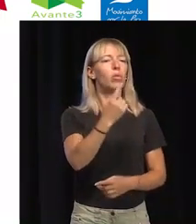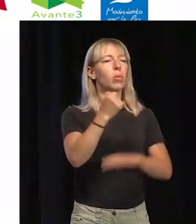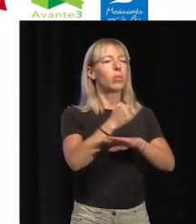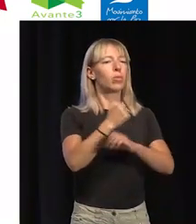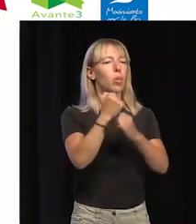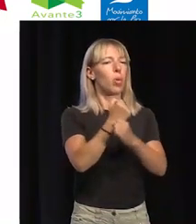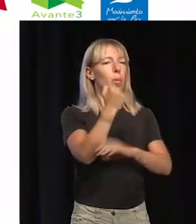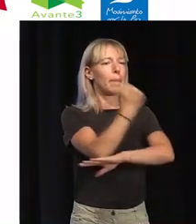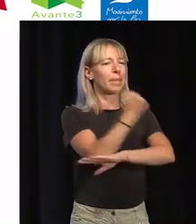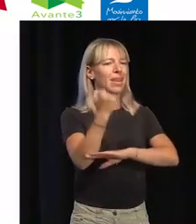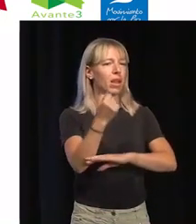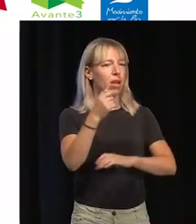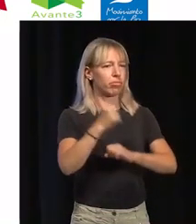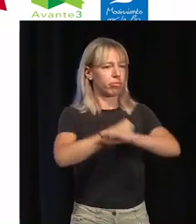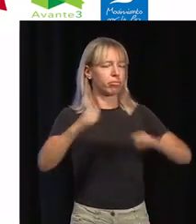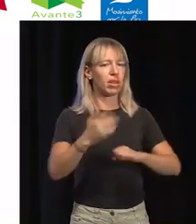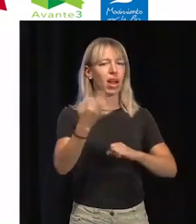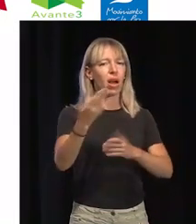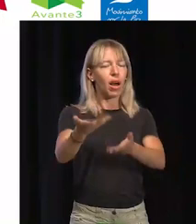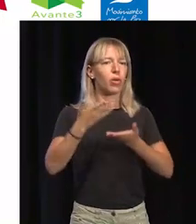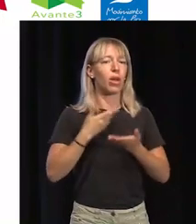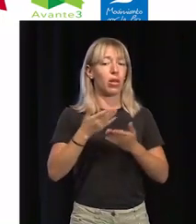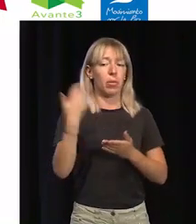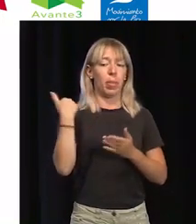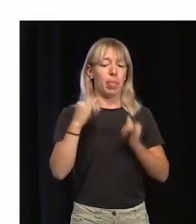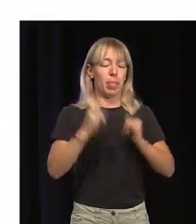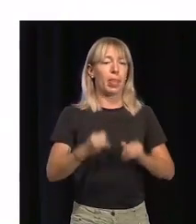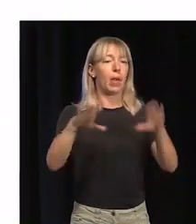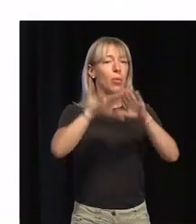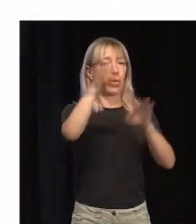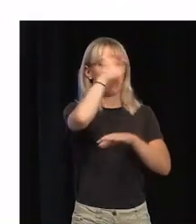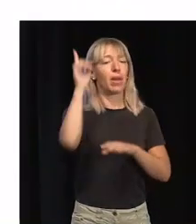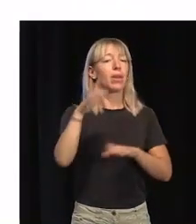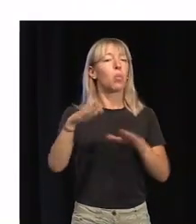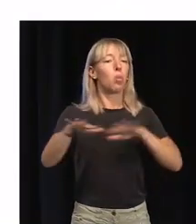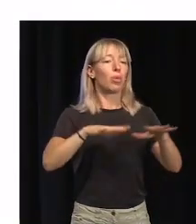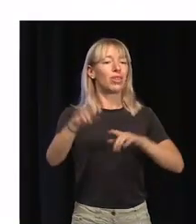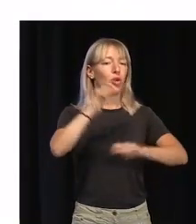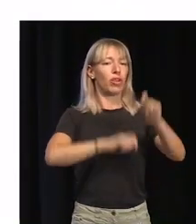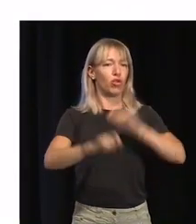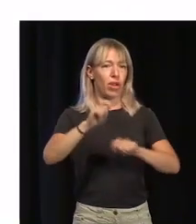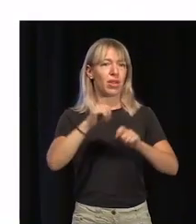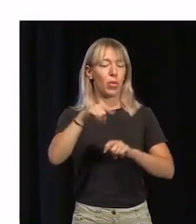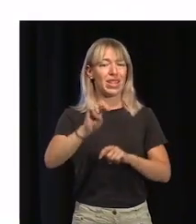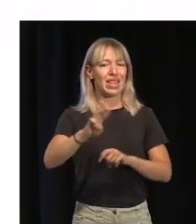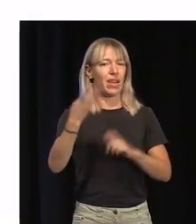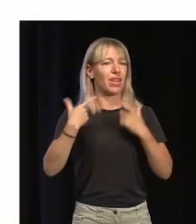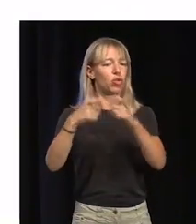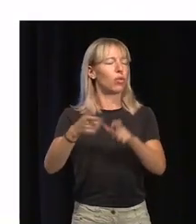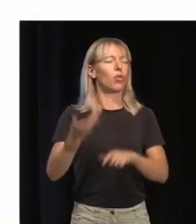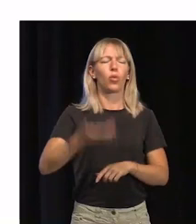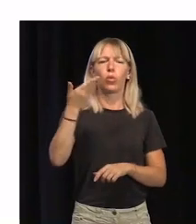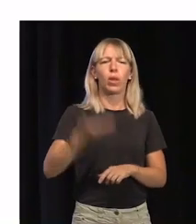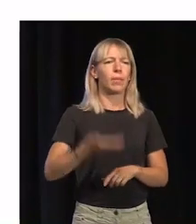que nos ayudaron cuando nosotros llegamos a la Comunidad de Madrid. El movimiento asociativo de la Comunidad de Madrid, del tercer sector, fue